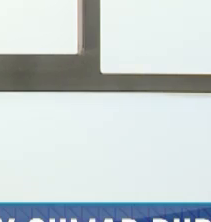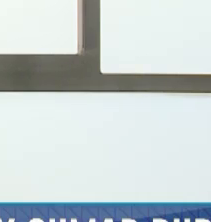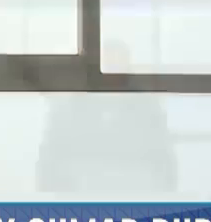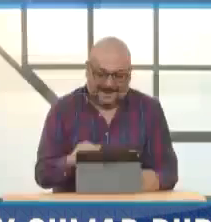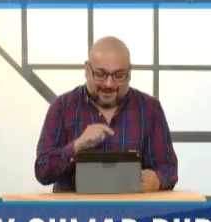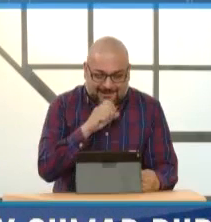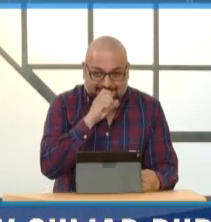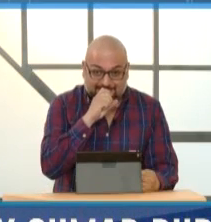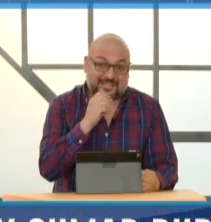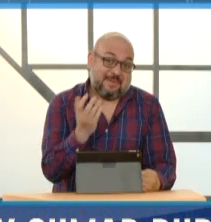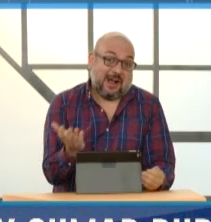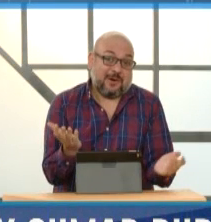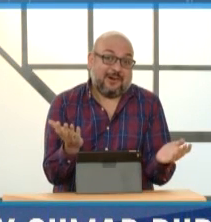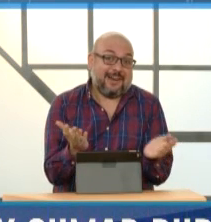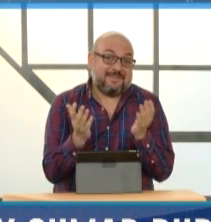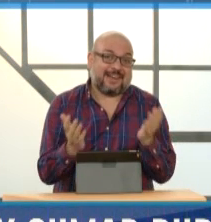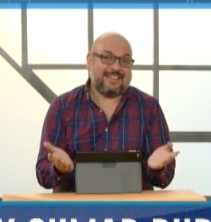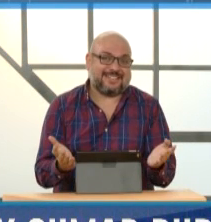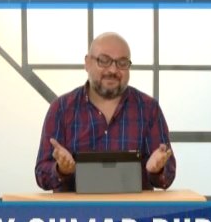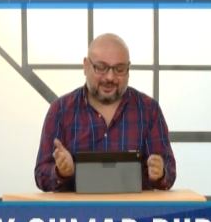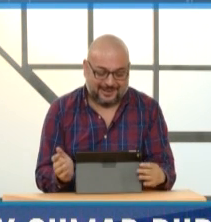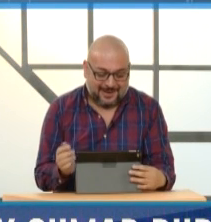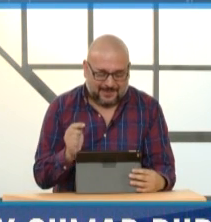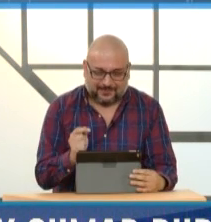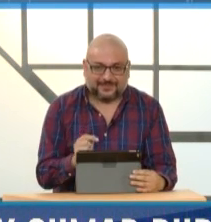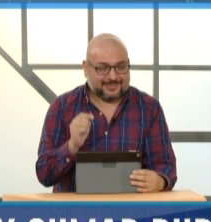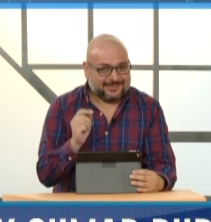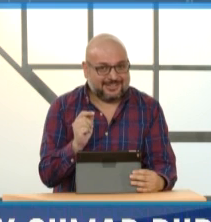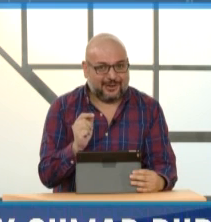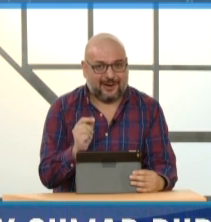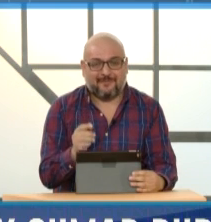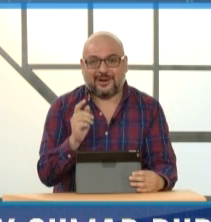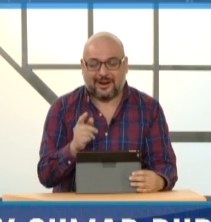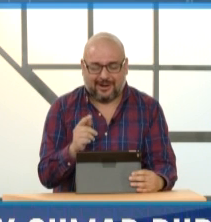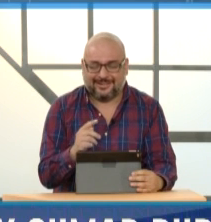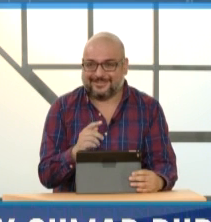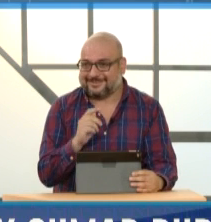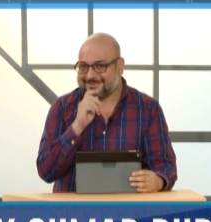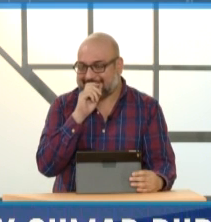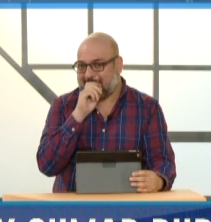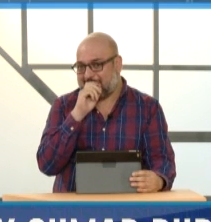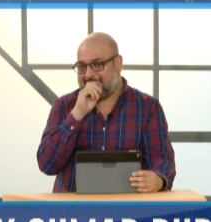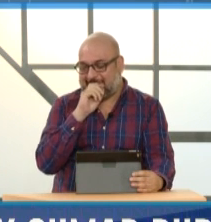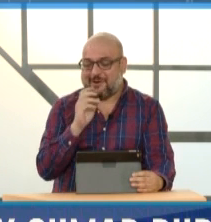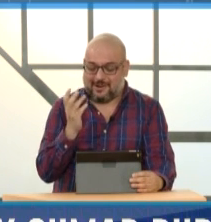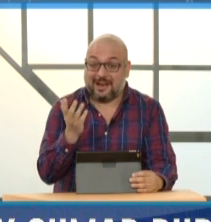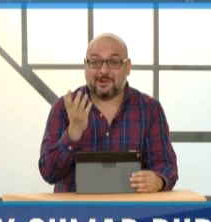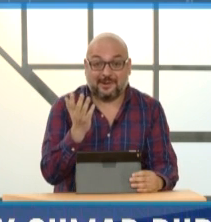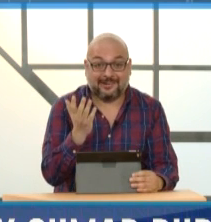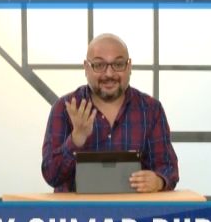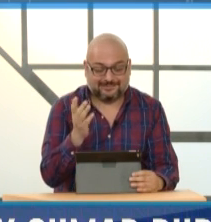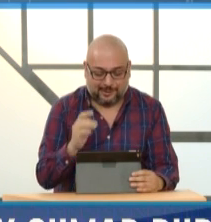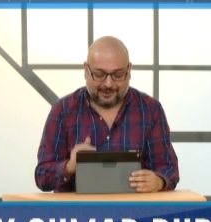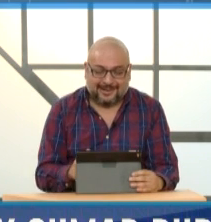en vivo. Pasan en vivo, claro. Sí, claro, me acabo de ahogar y me quedé sin voz. Bueno, quédese tranquilo, tome ahora, un poquito de agua. Ahora vuelve. Ahí